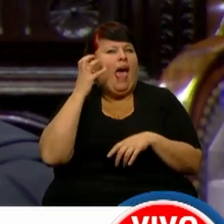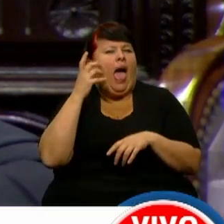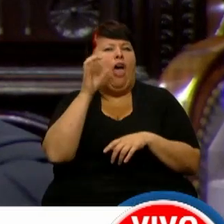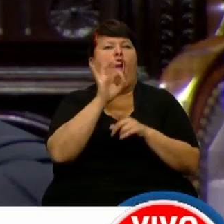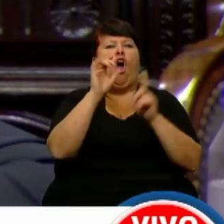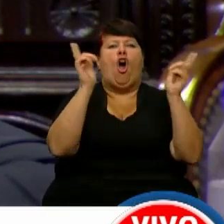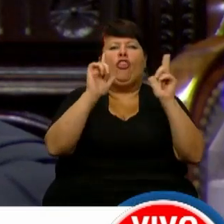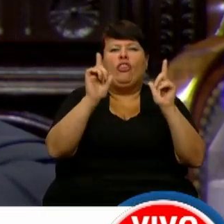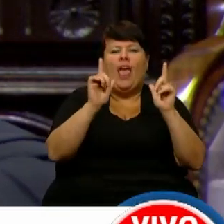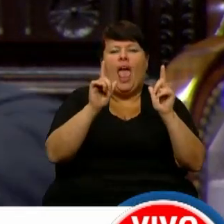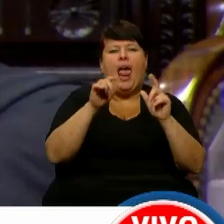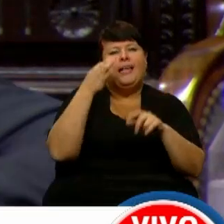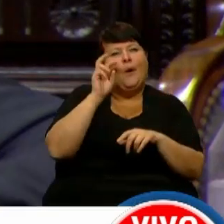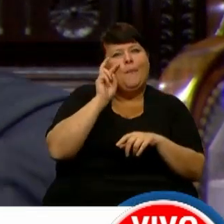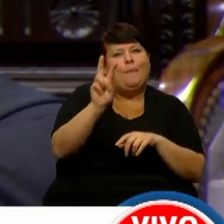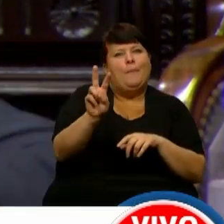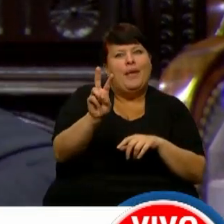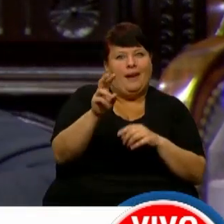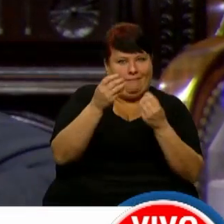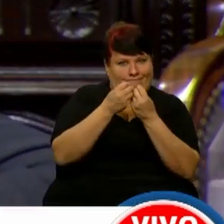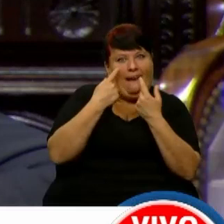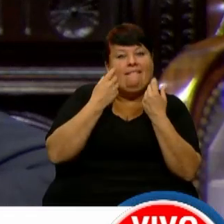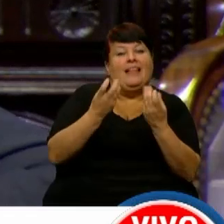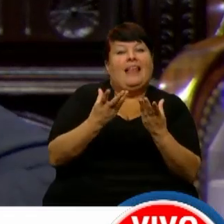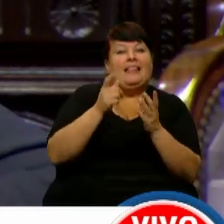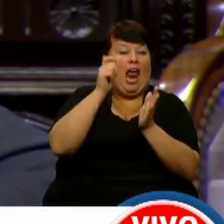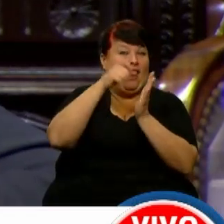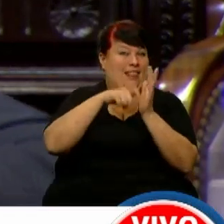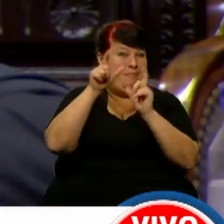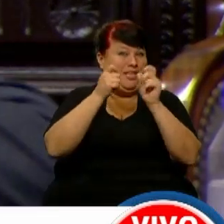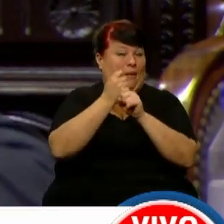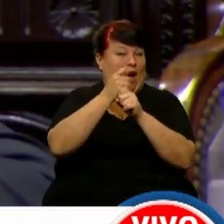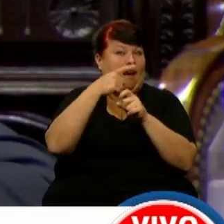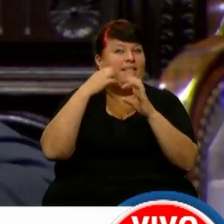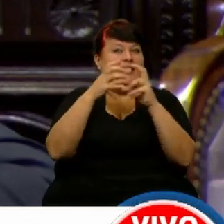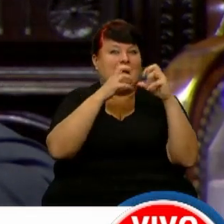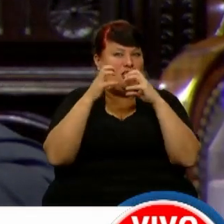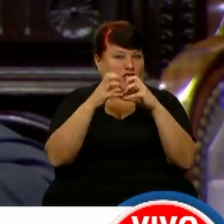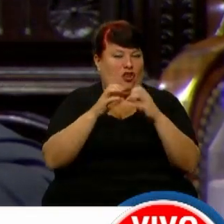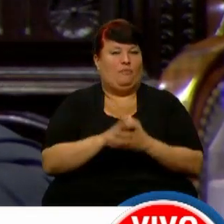algún televisor, estarán mirando muchos contratistas esta sesión, ¿no?